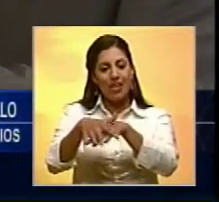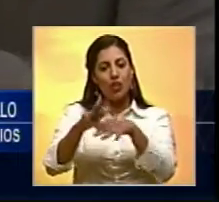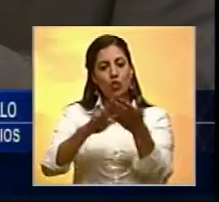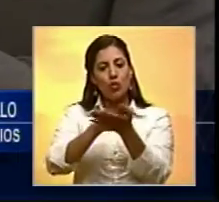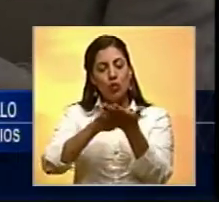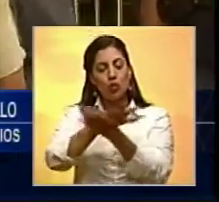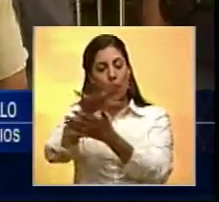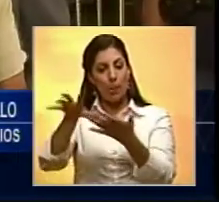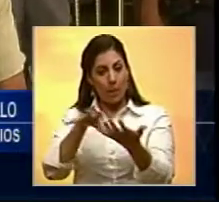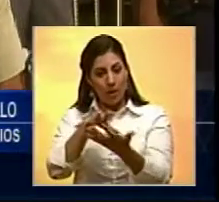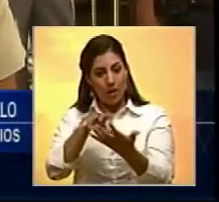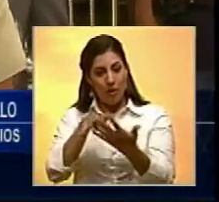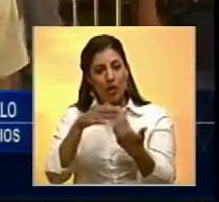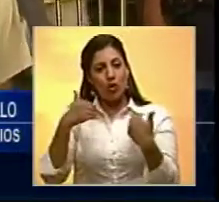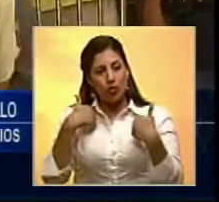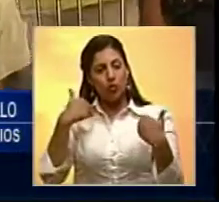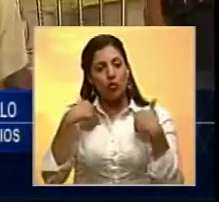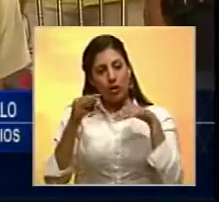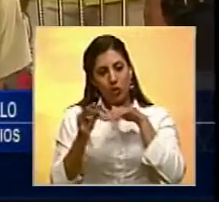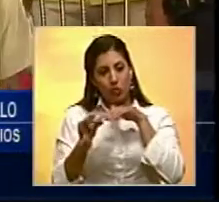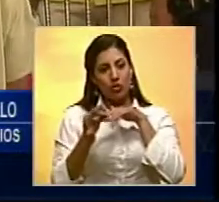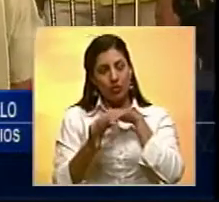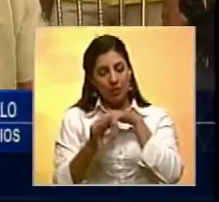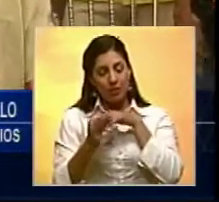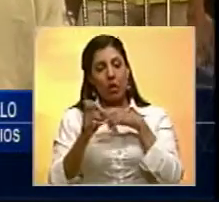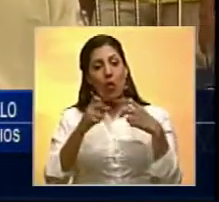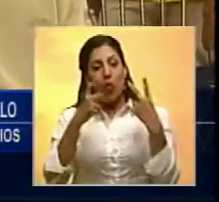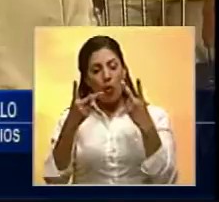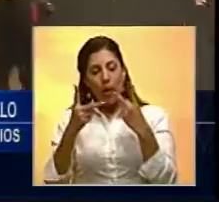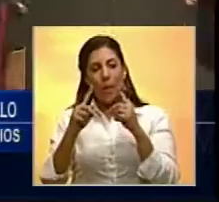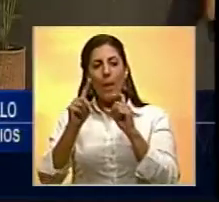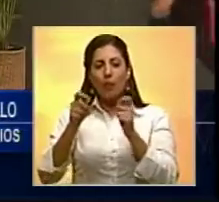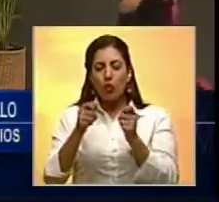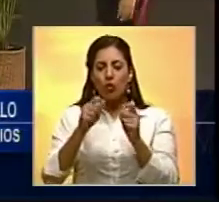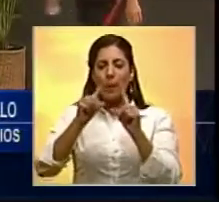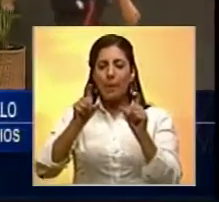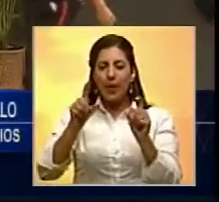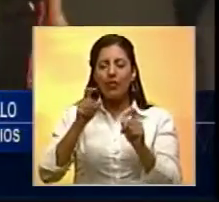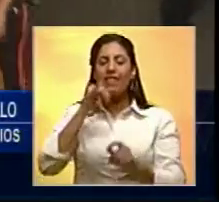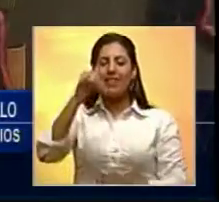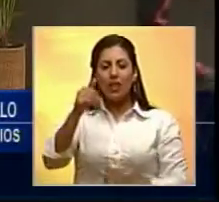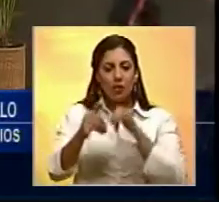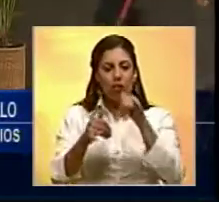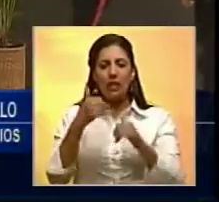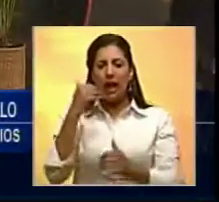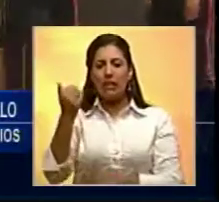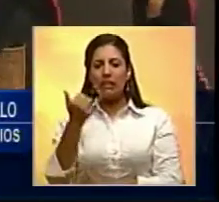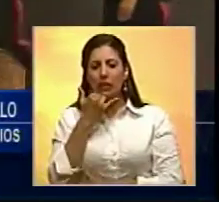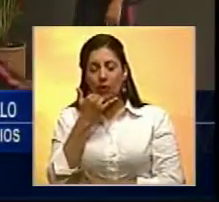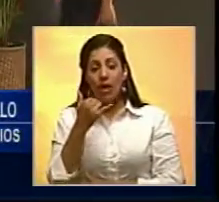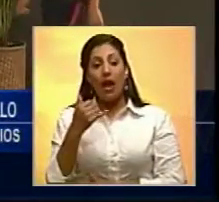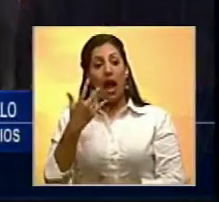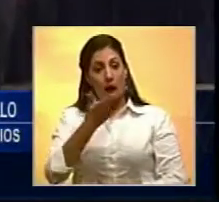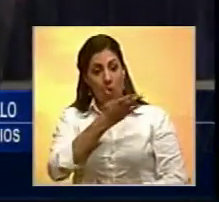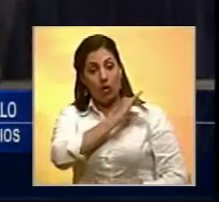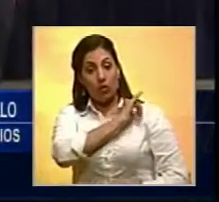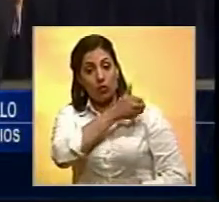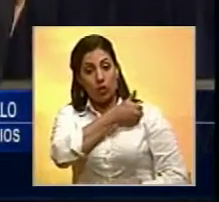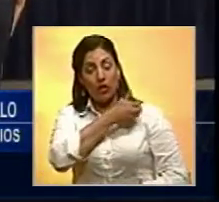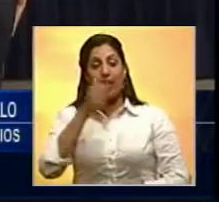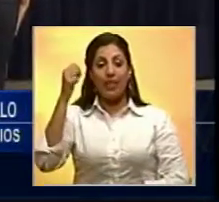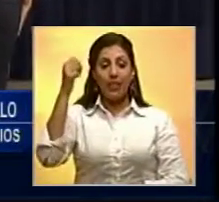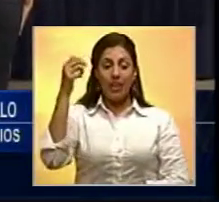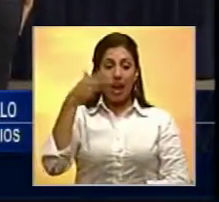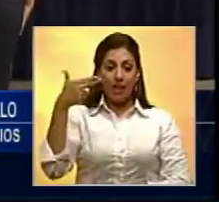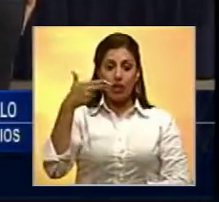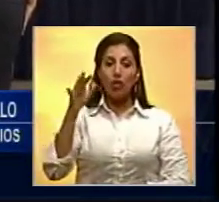resolución de los problemas que aquejan al municipio, realizando contraloría social y denunciando los delitos. Destacó que las autoridades de Latillo